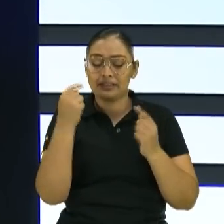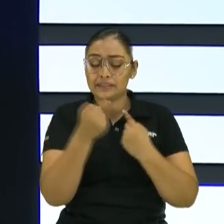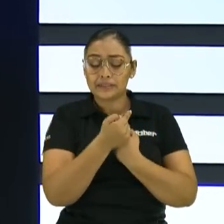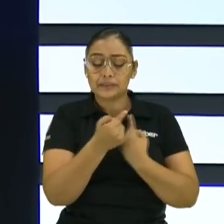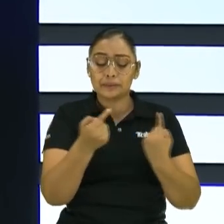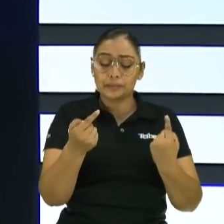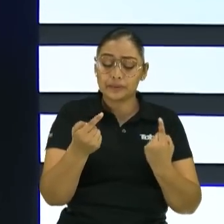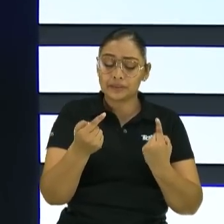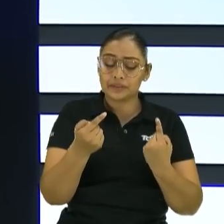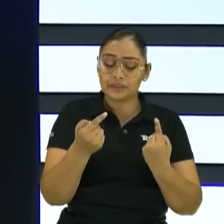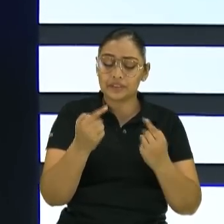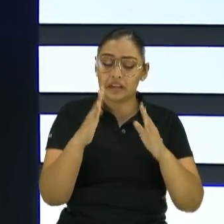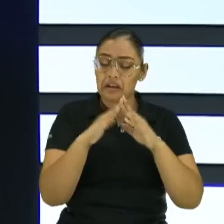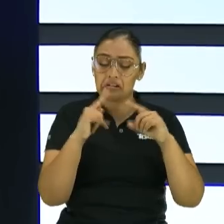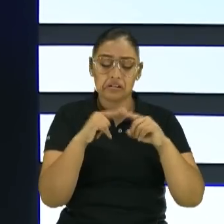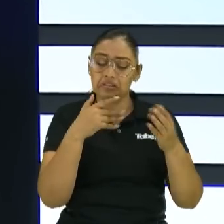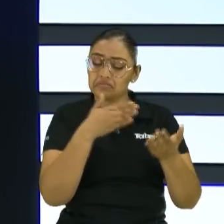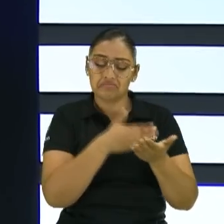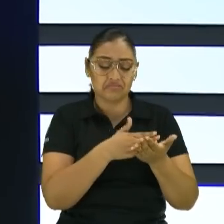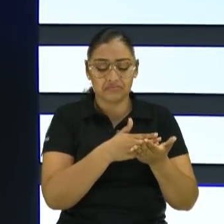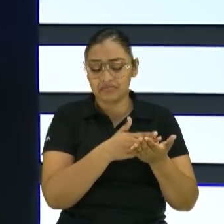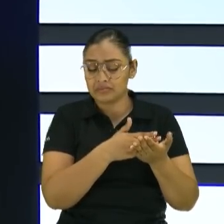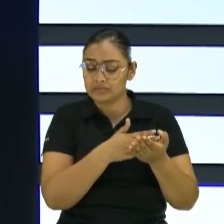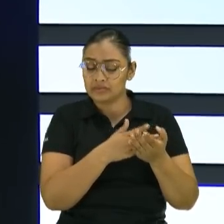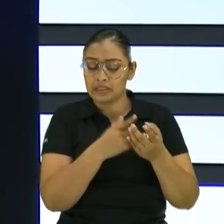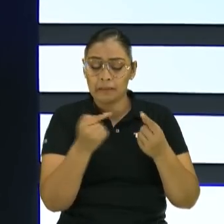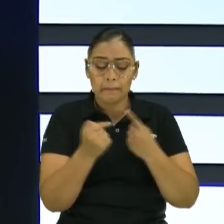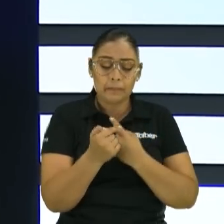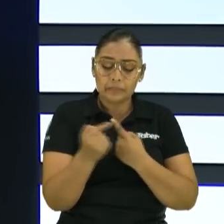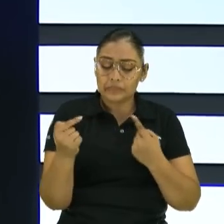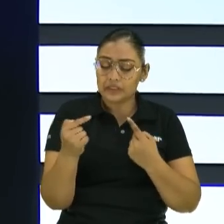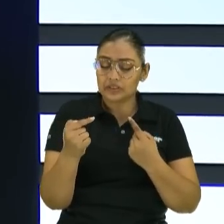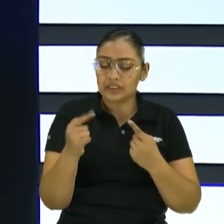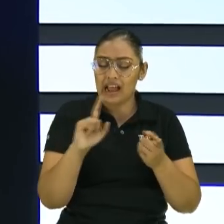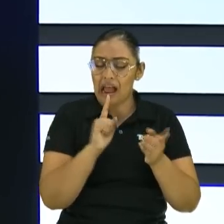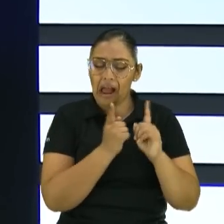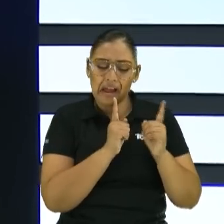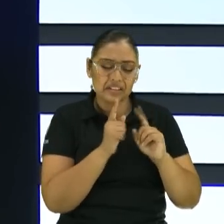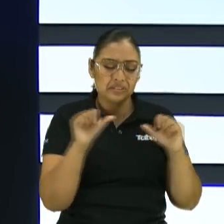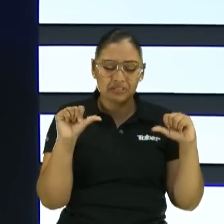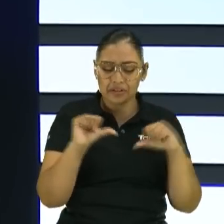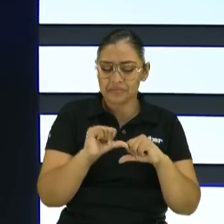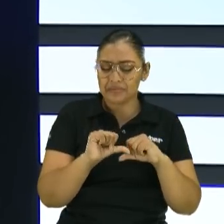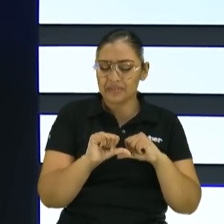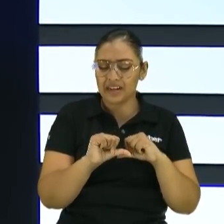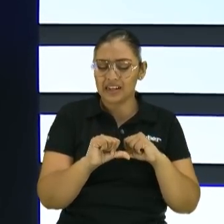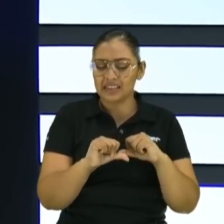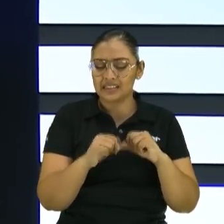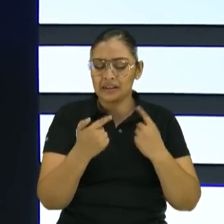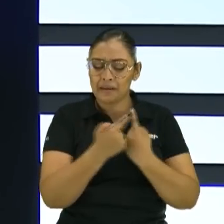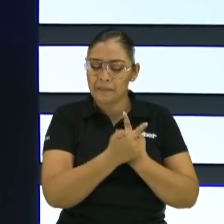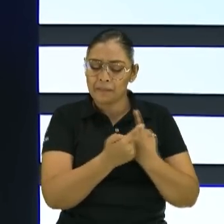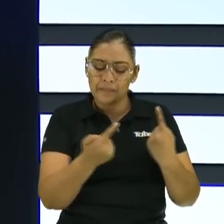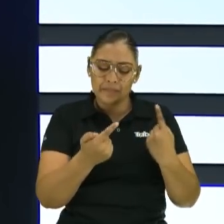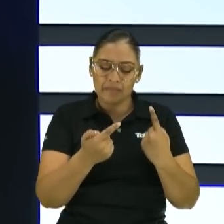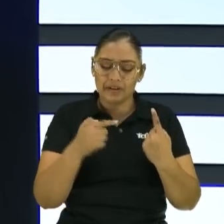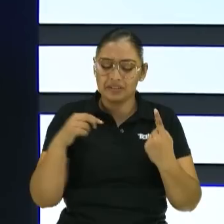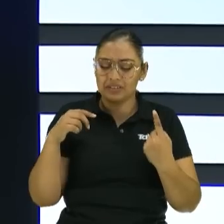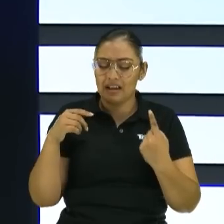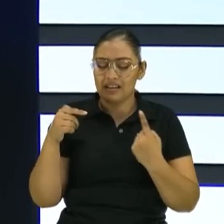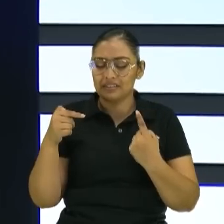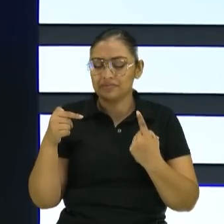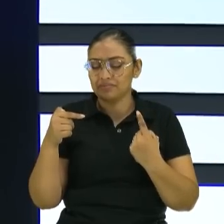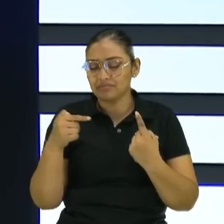Pero los que han sido tolerantes señor con las malas actitudes para los que no tienen misericordia para con Los Caídos o con los perdidos